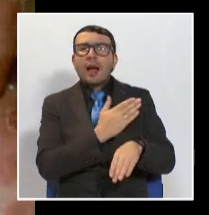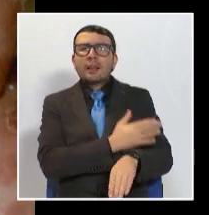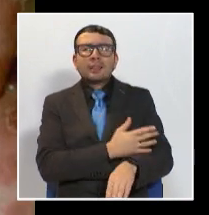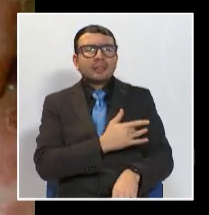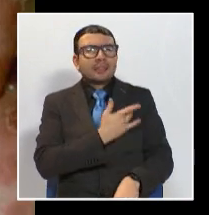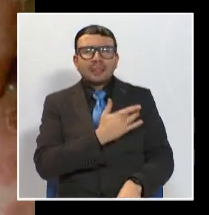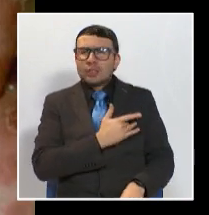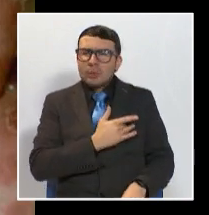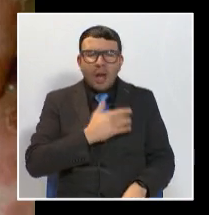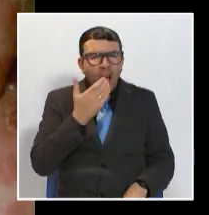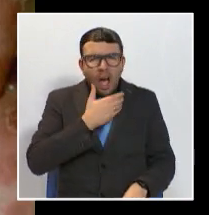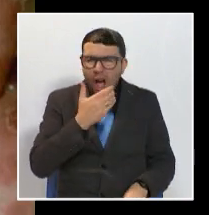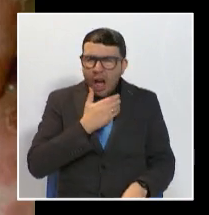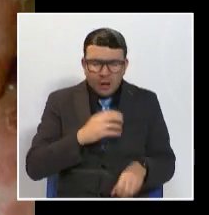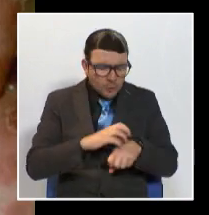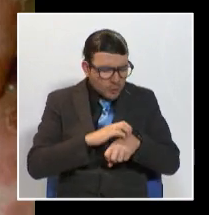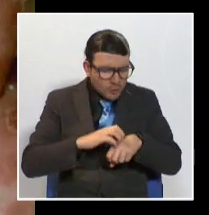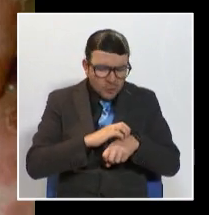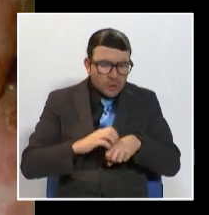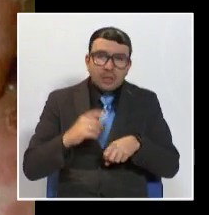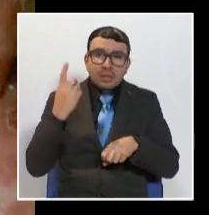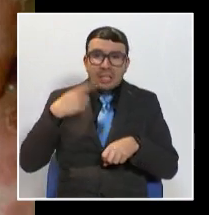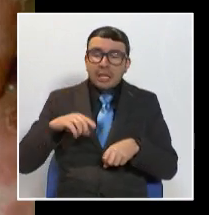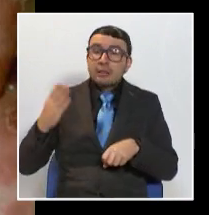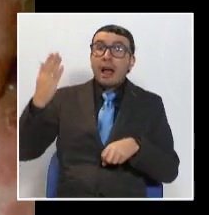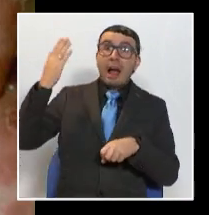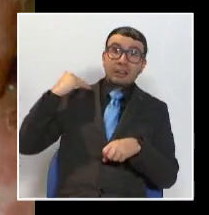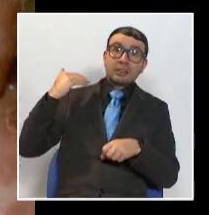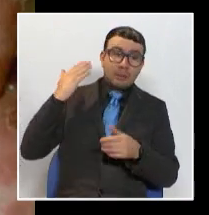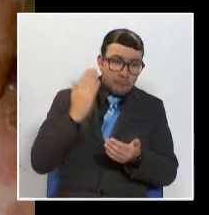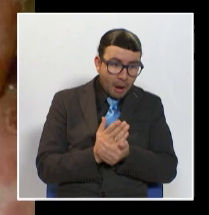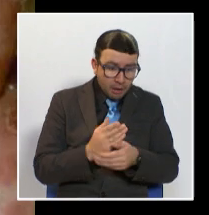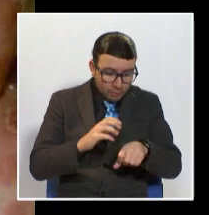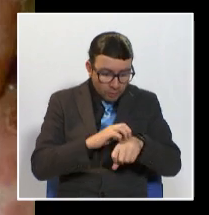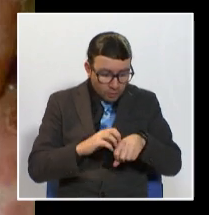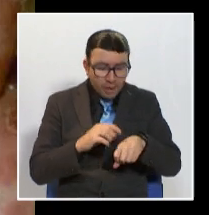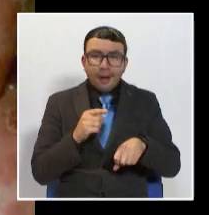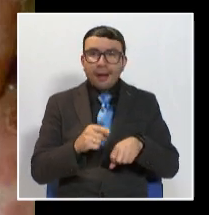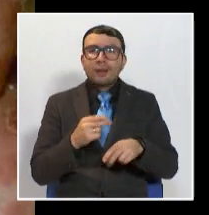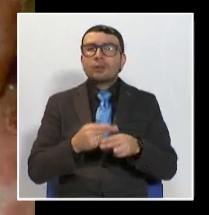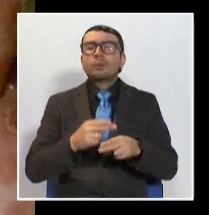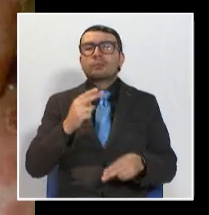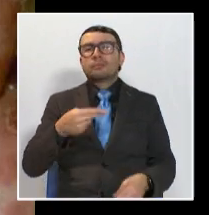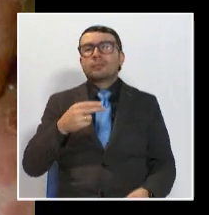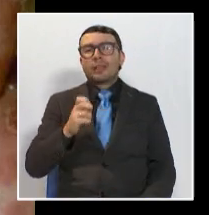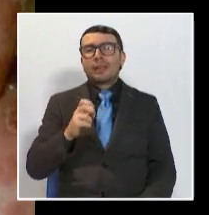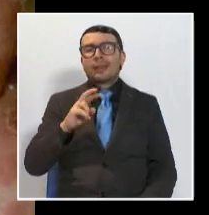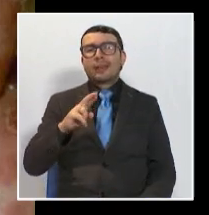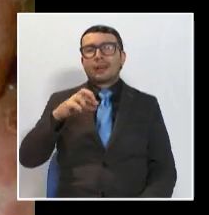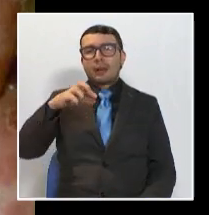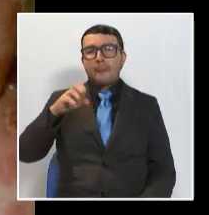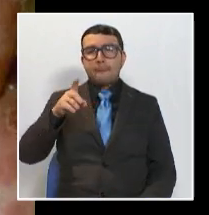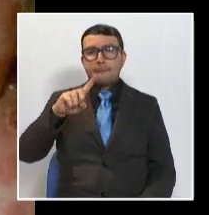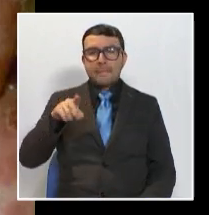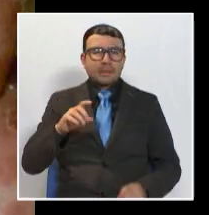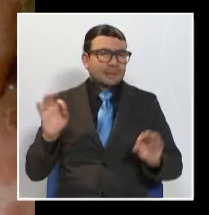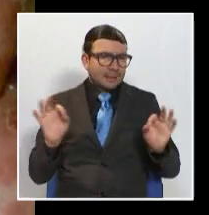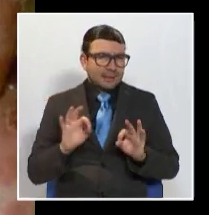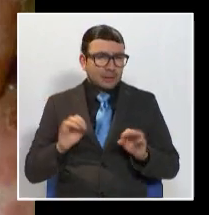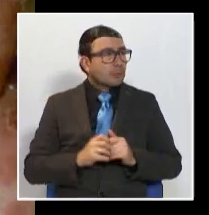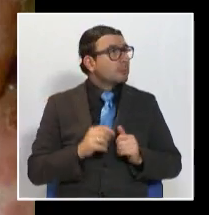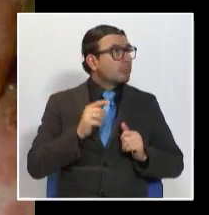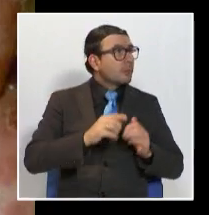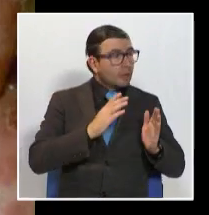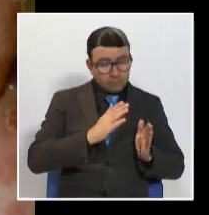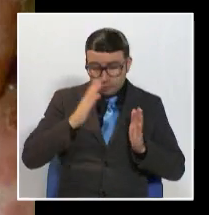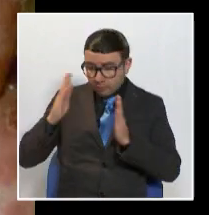ardor, picazón días antes y que le aparecieron esas lesiones y corresponden a un herpes simple. Y en la parte derecha vemos lesiones más grandes